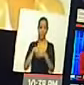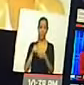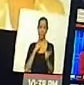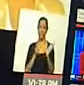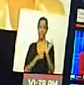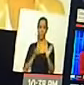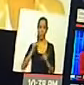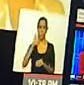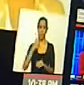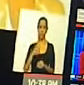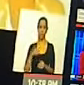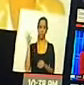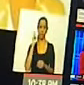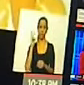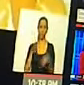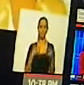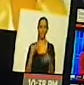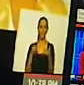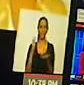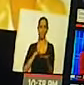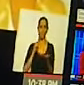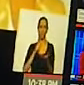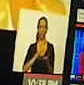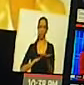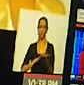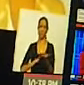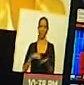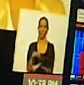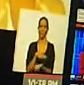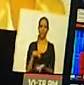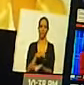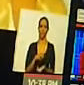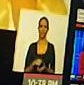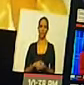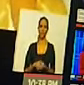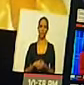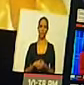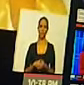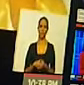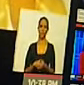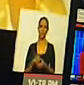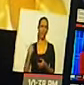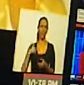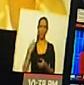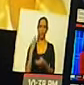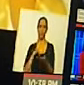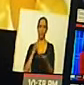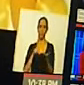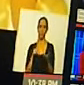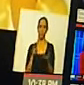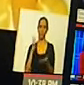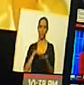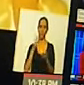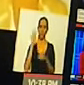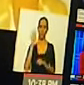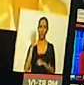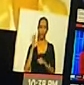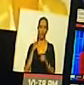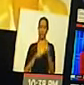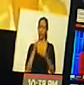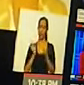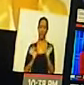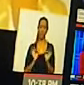El venezolano siente que la Asamblea no le resolvió ninguno de sus problemas. Que teniendo una Asamblea del 2015 no resolvió ninguno de sus